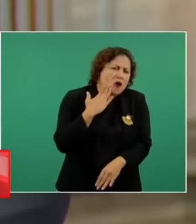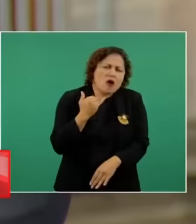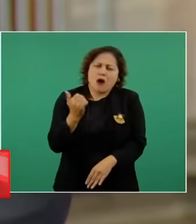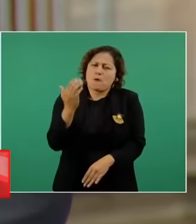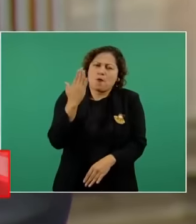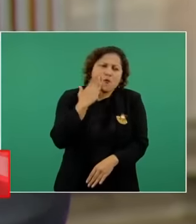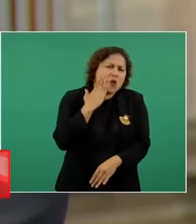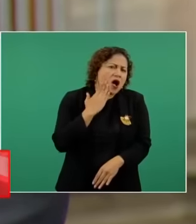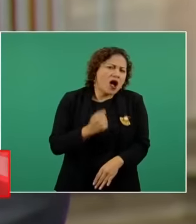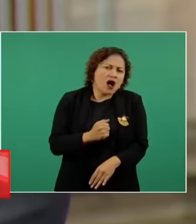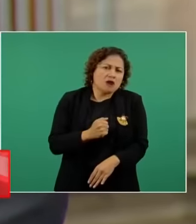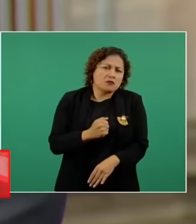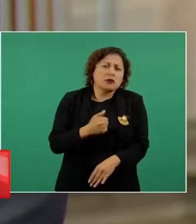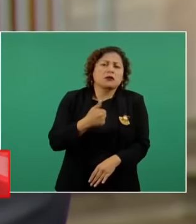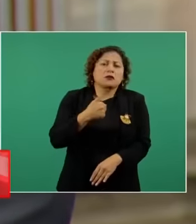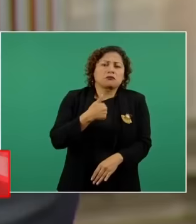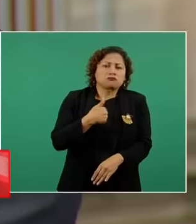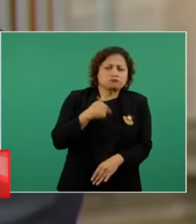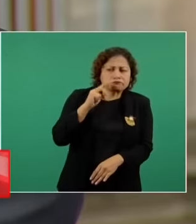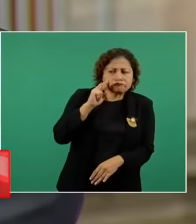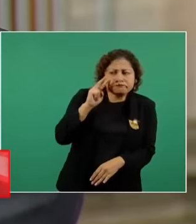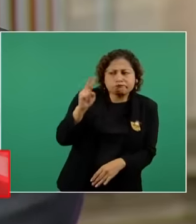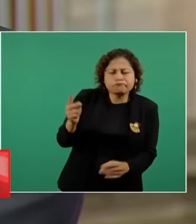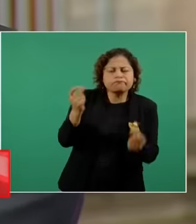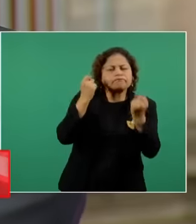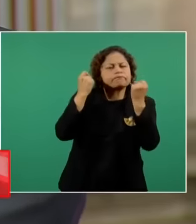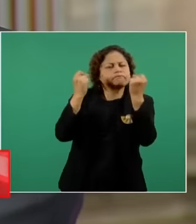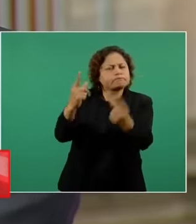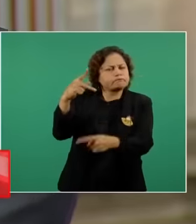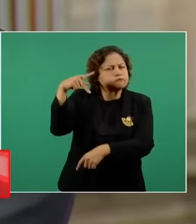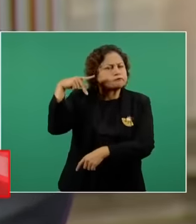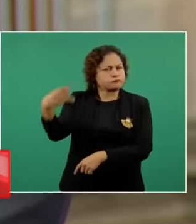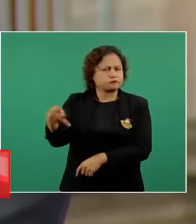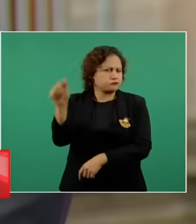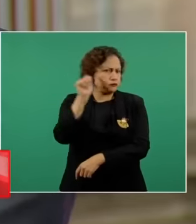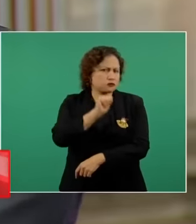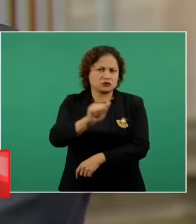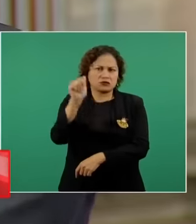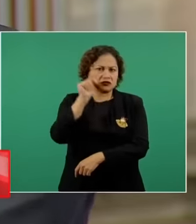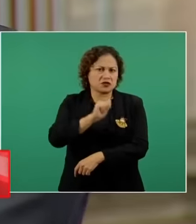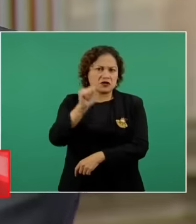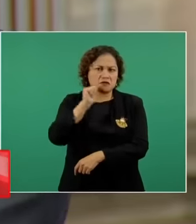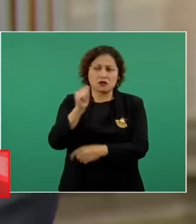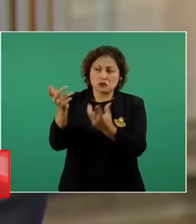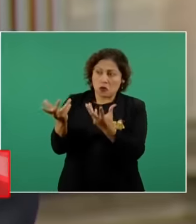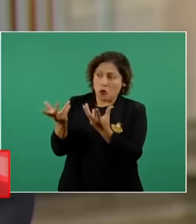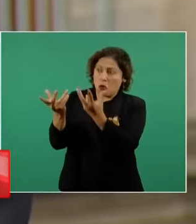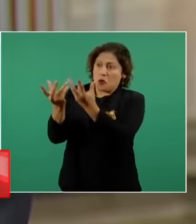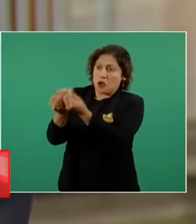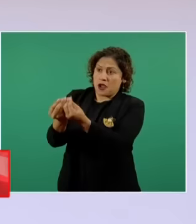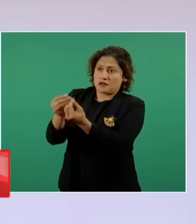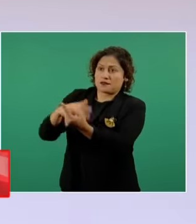siempre te harán apreciable, aún con gente peregrina.